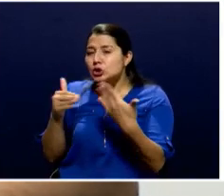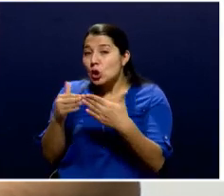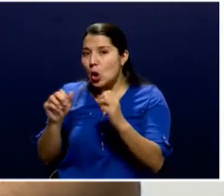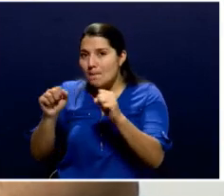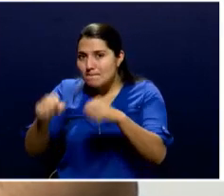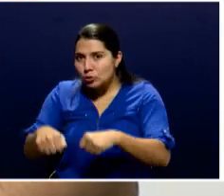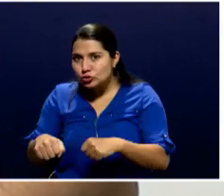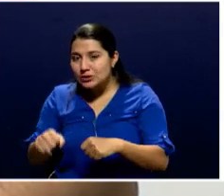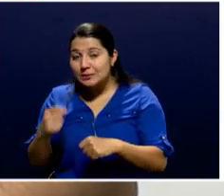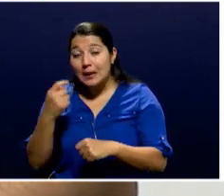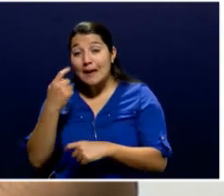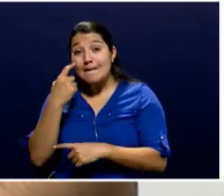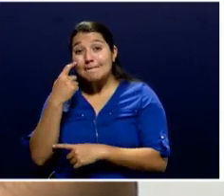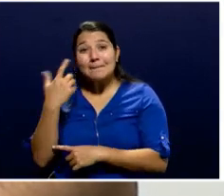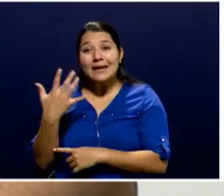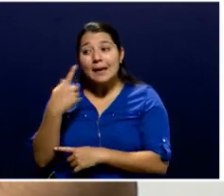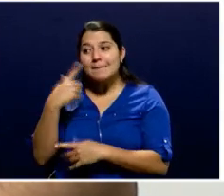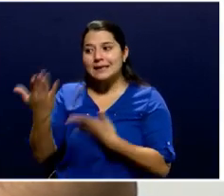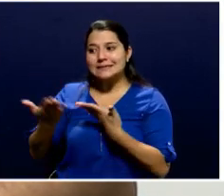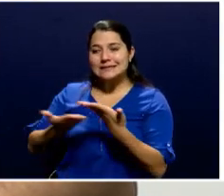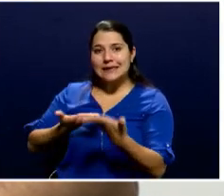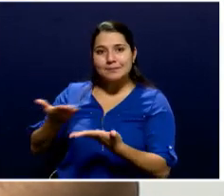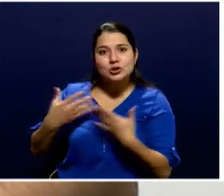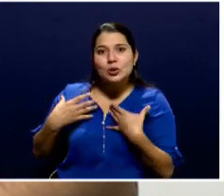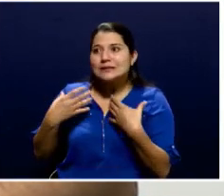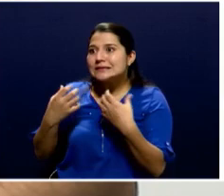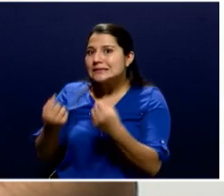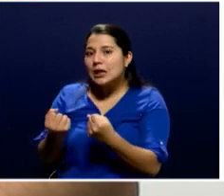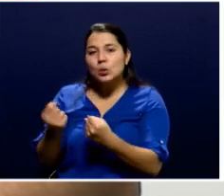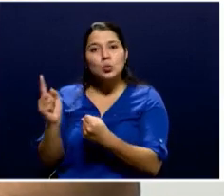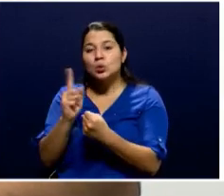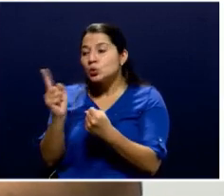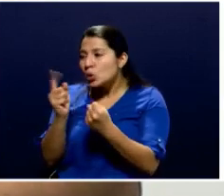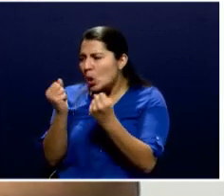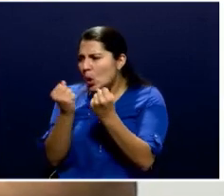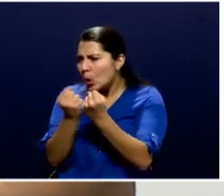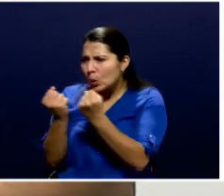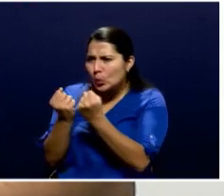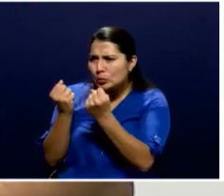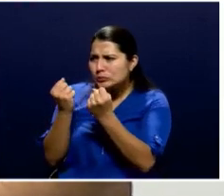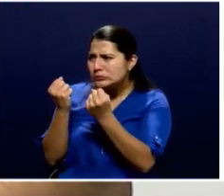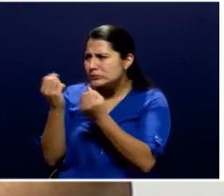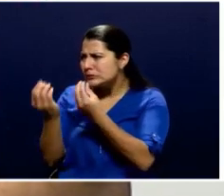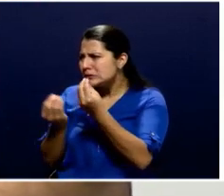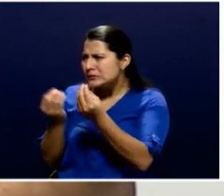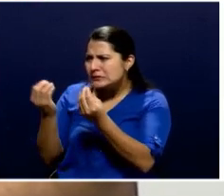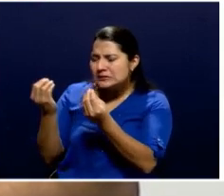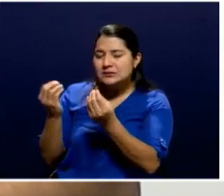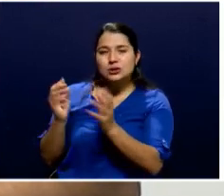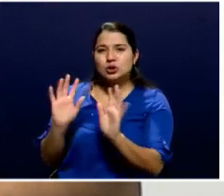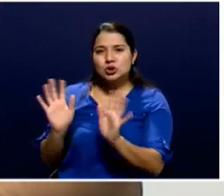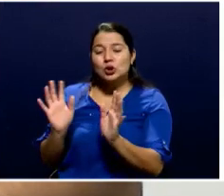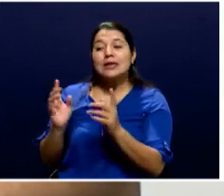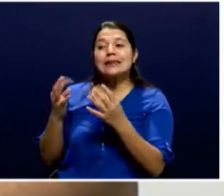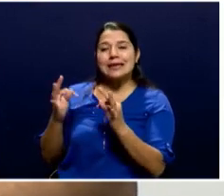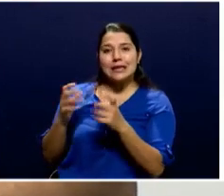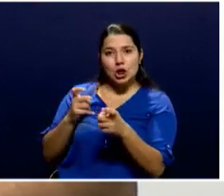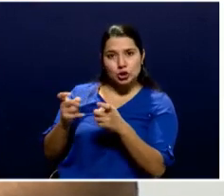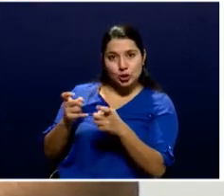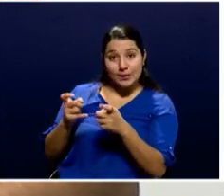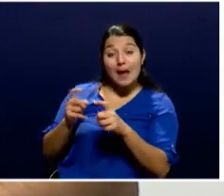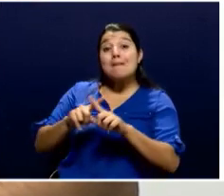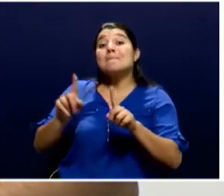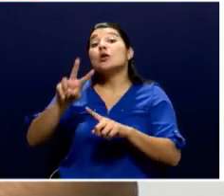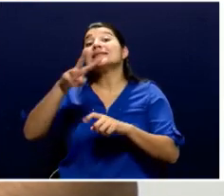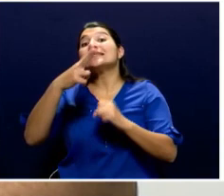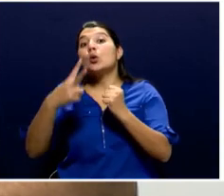que no se nos sature las instalaciones de salud que tenemos establecidas. Y en una segunda oleada